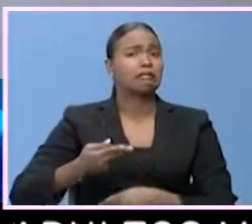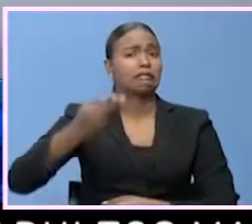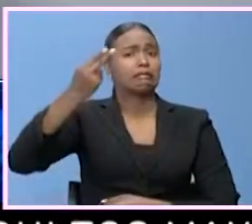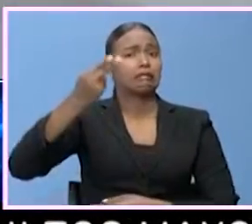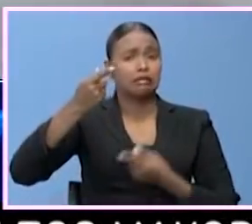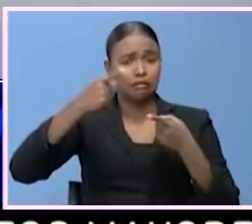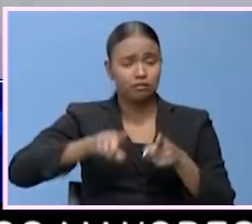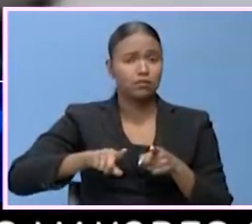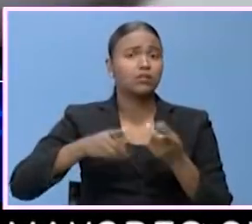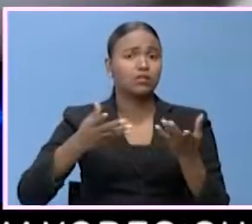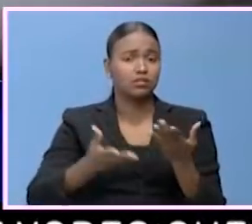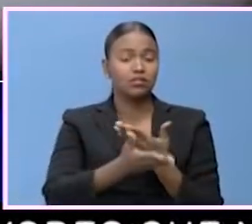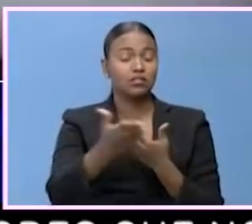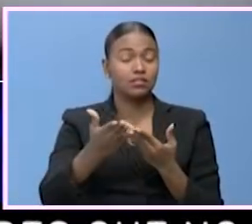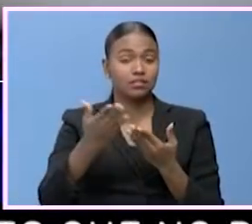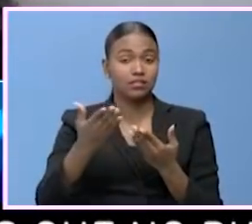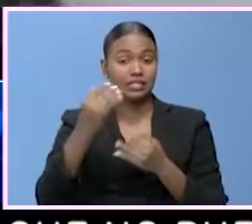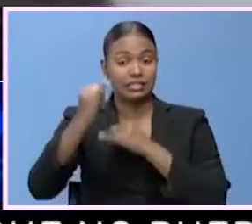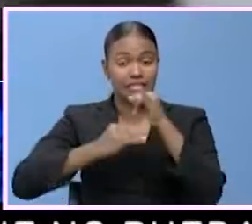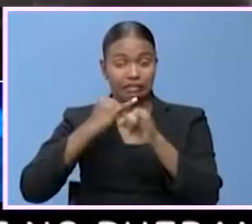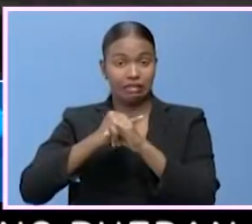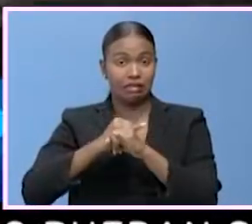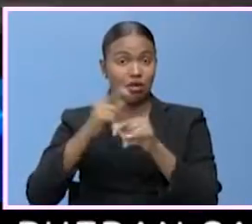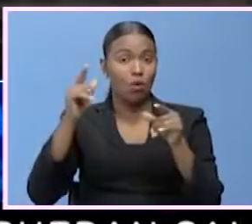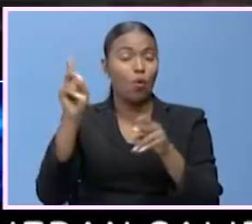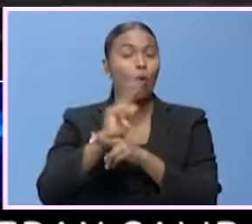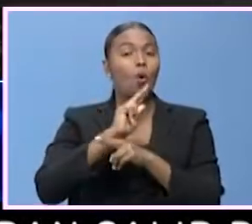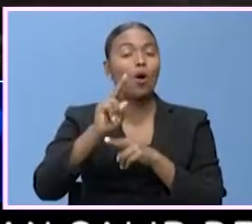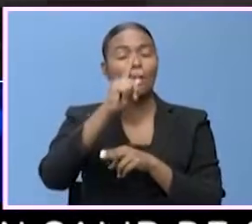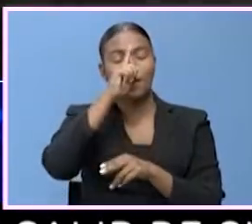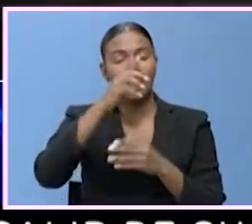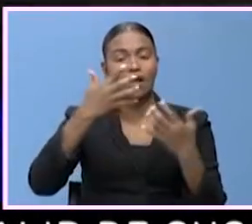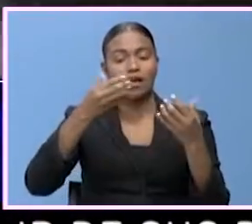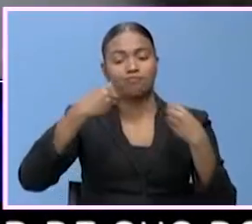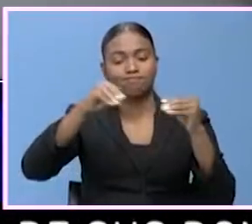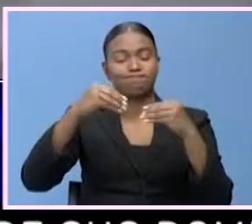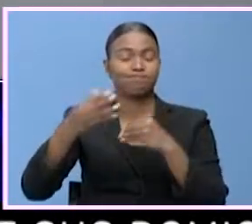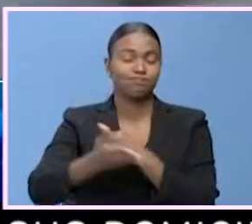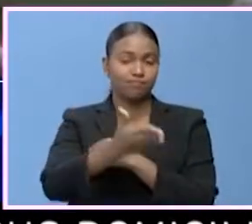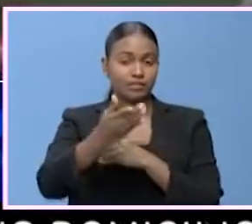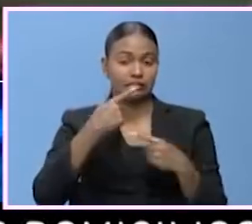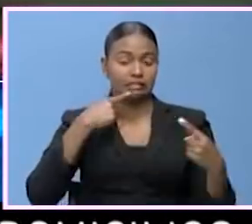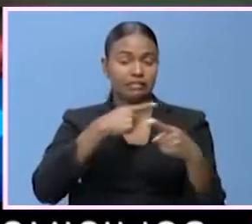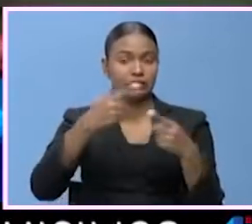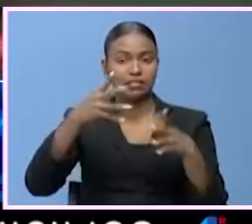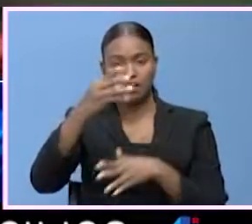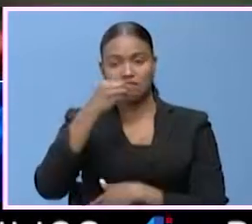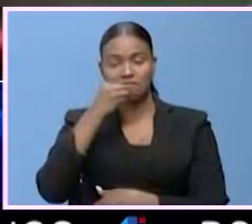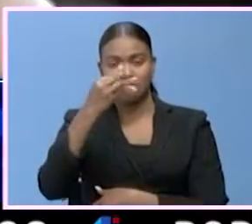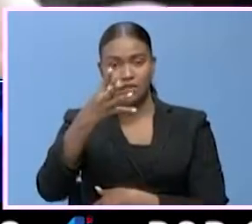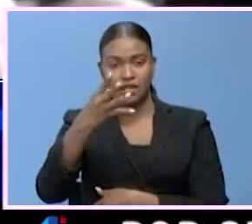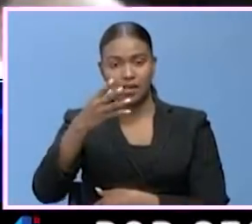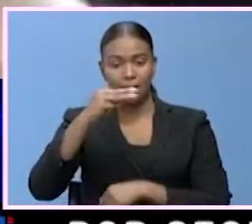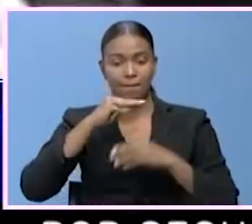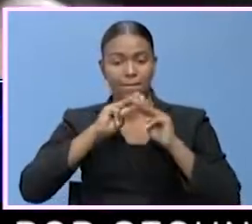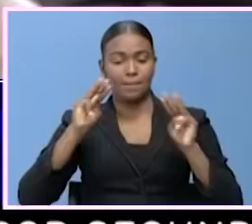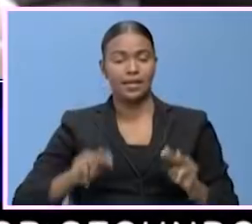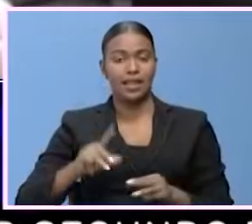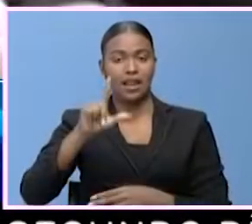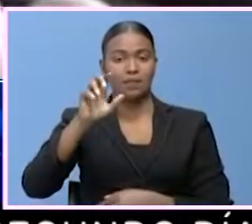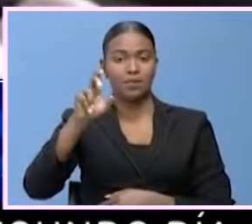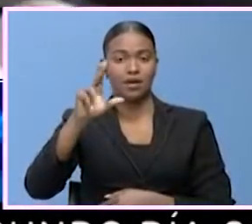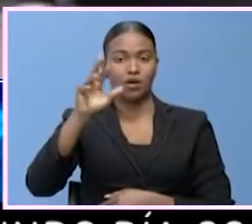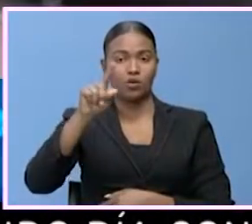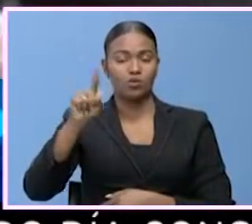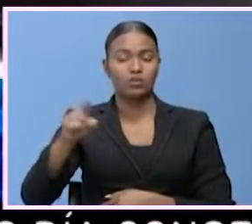por las alzas de los insumos internacionales utilizados en su producción. El anuncio lo hizo el ministro Limber Cruz, quien informó